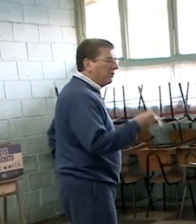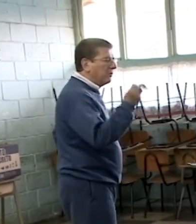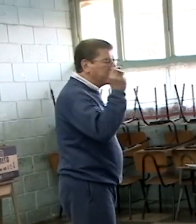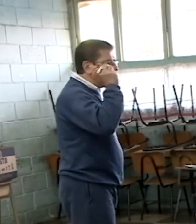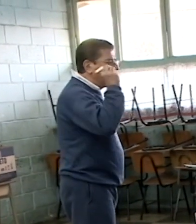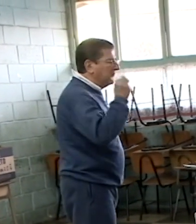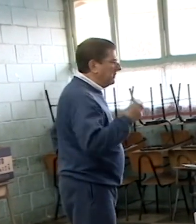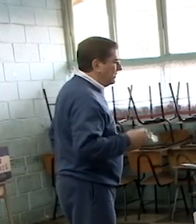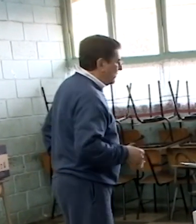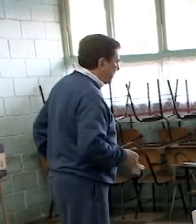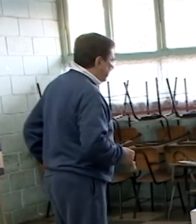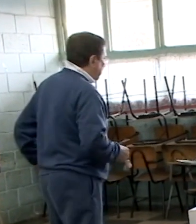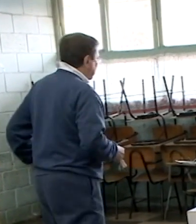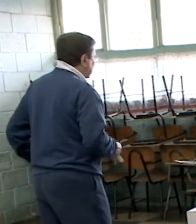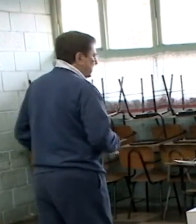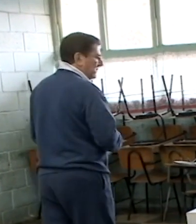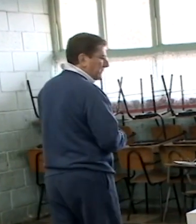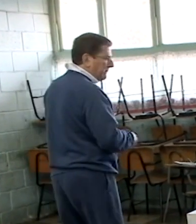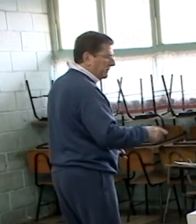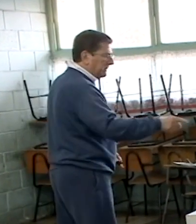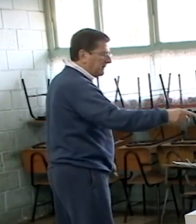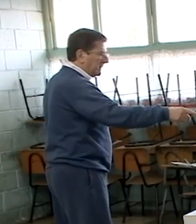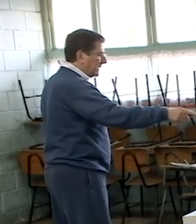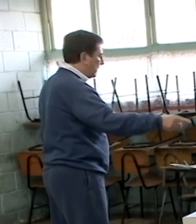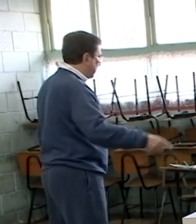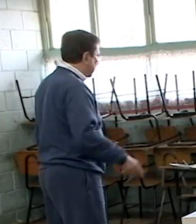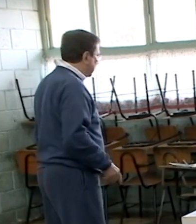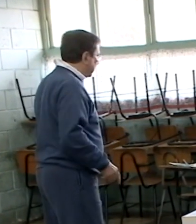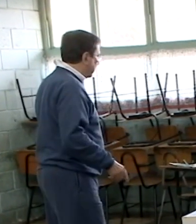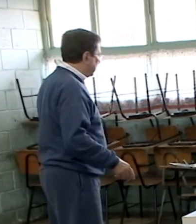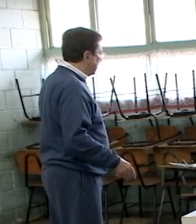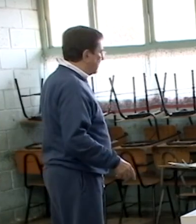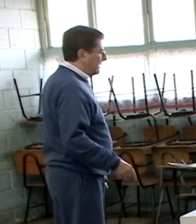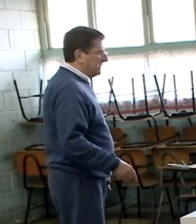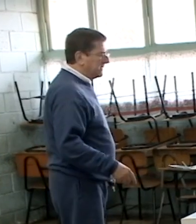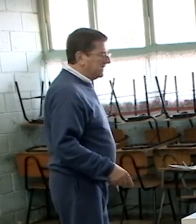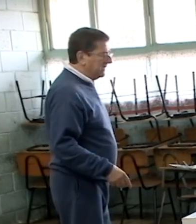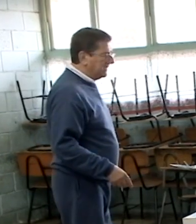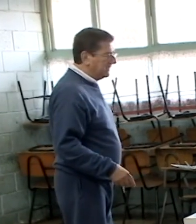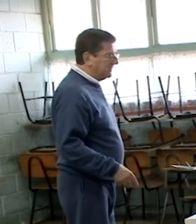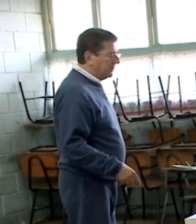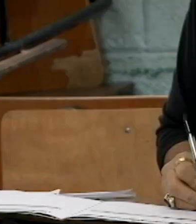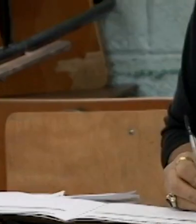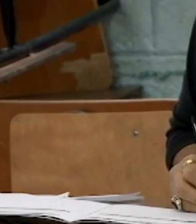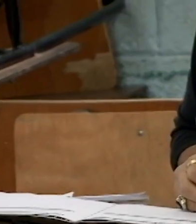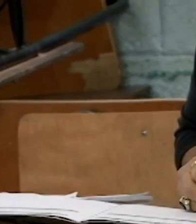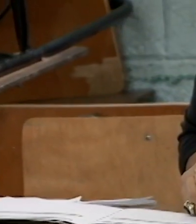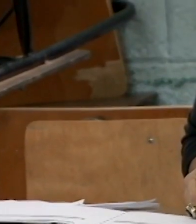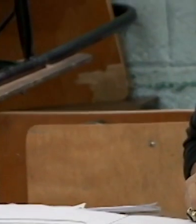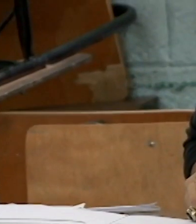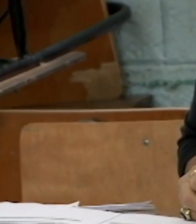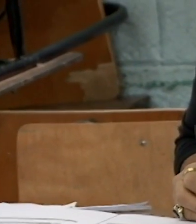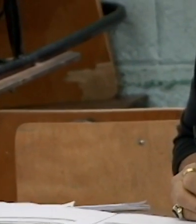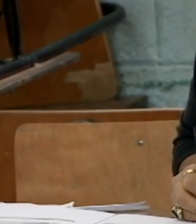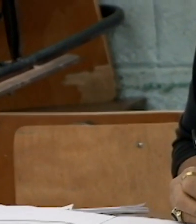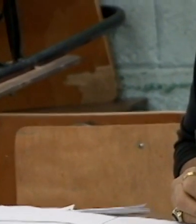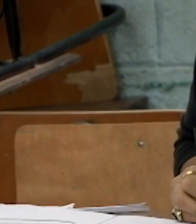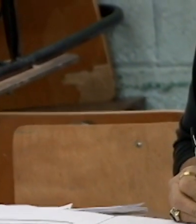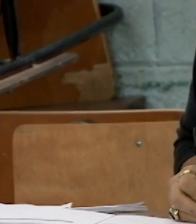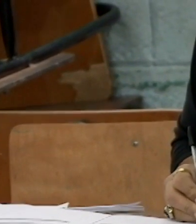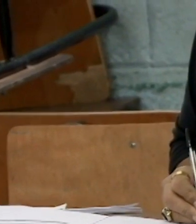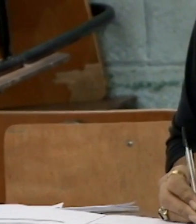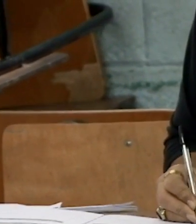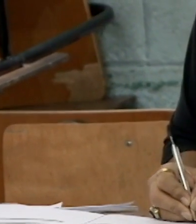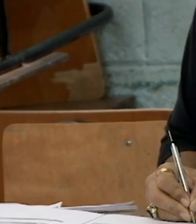partidos políticos como la principal razón de la actual indecisión, mientras que el 25% señaló que el no saber por quién votar